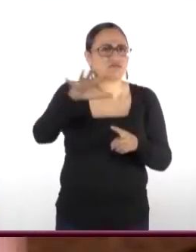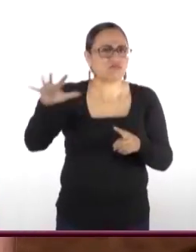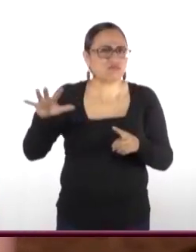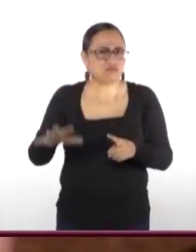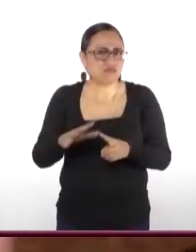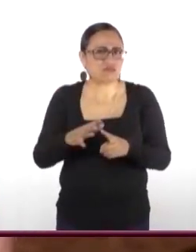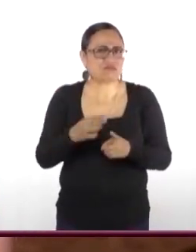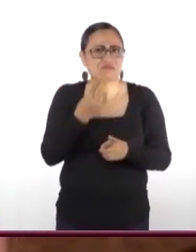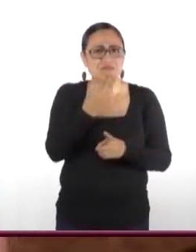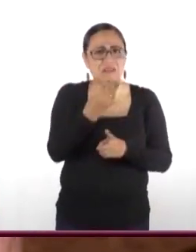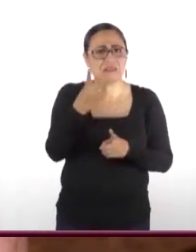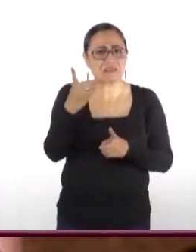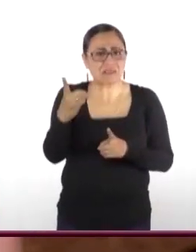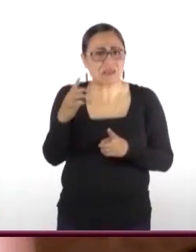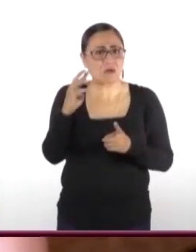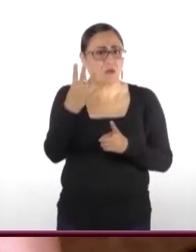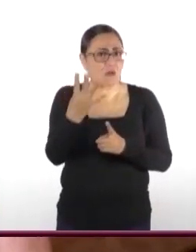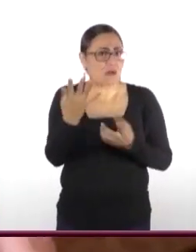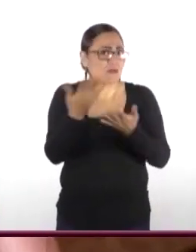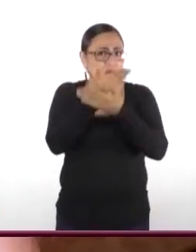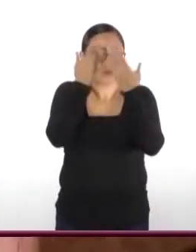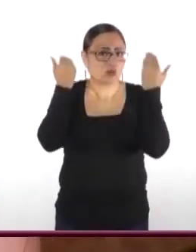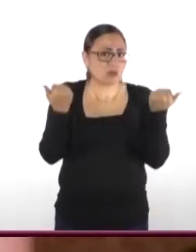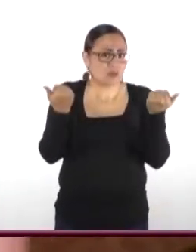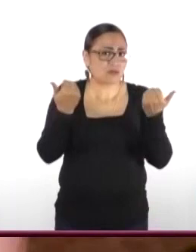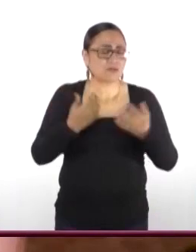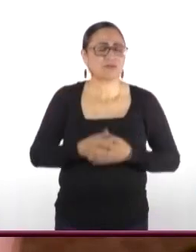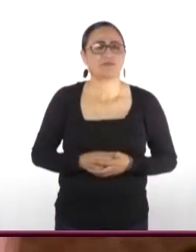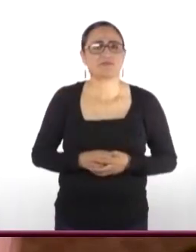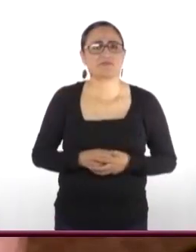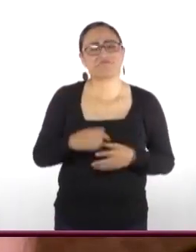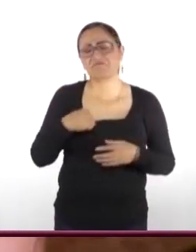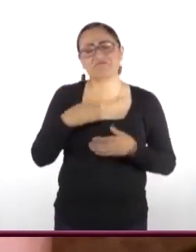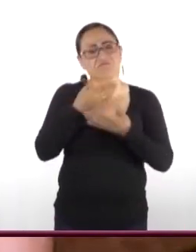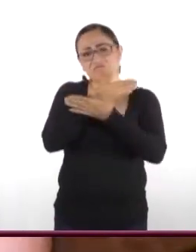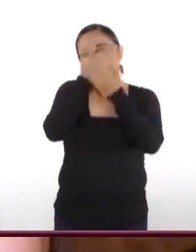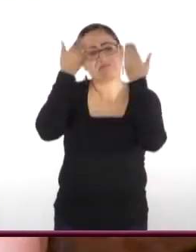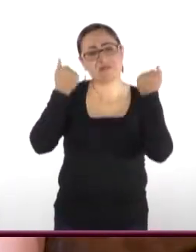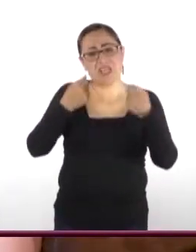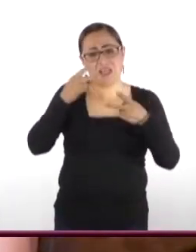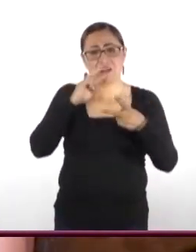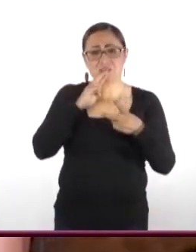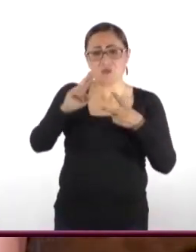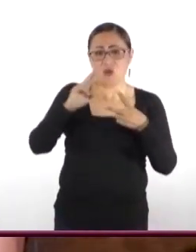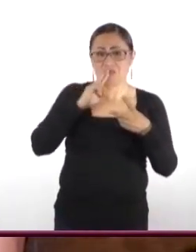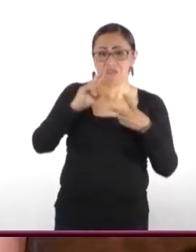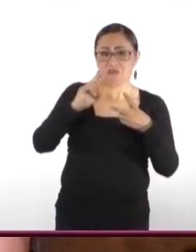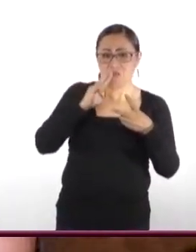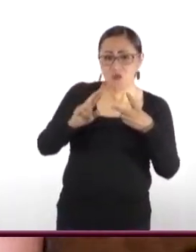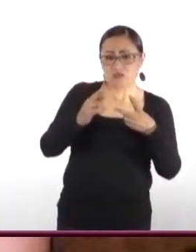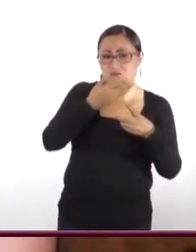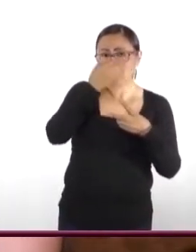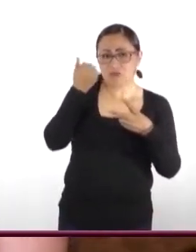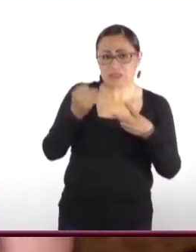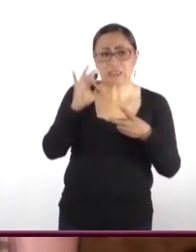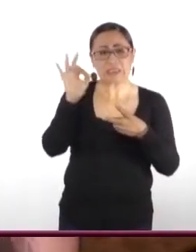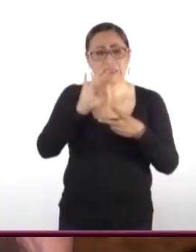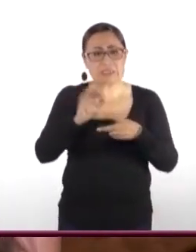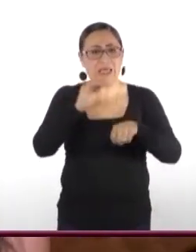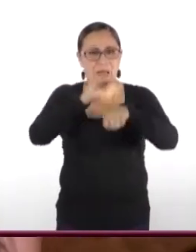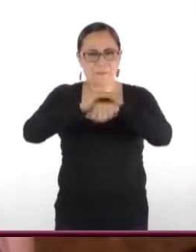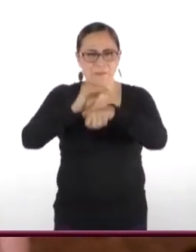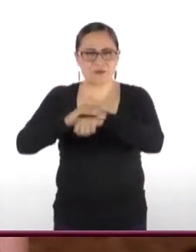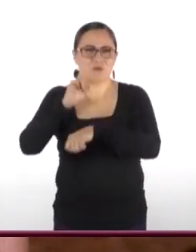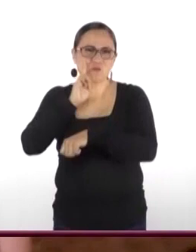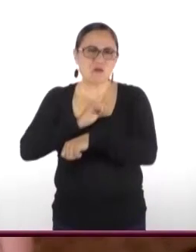dimensiones percibimos? Se me vienen un montón de preguntas de ese tipo. No lo sé, yo no sé todas las respuestas, pero